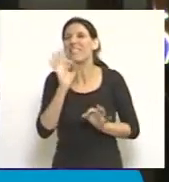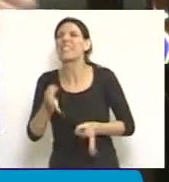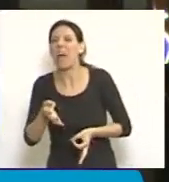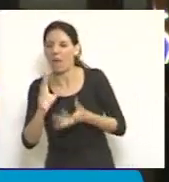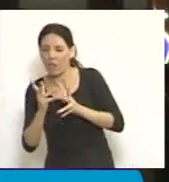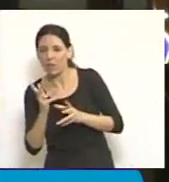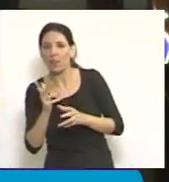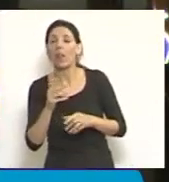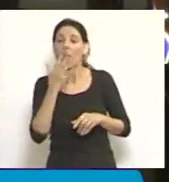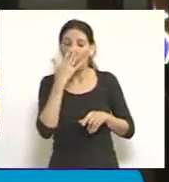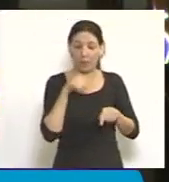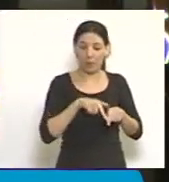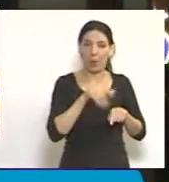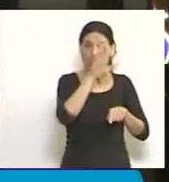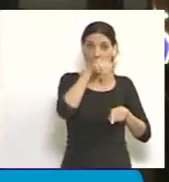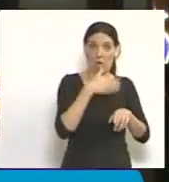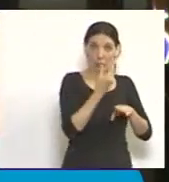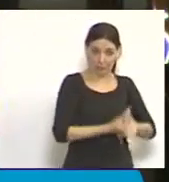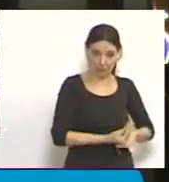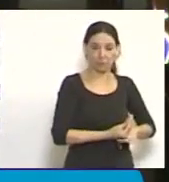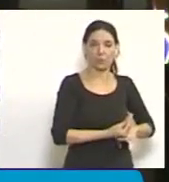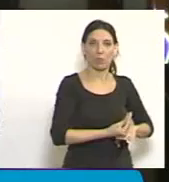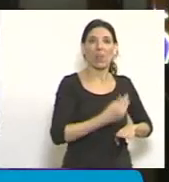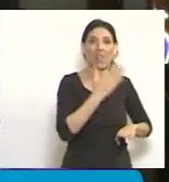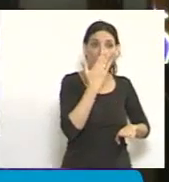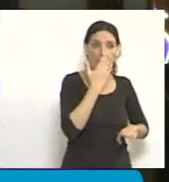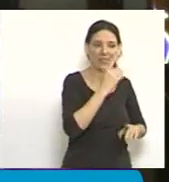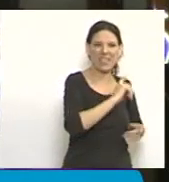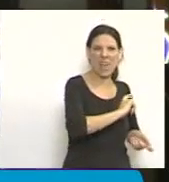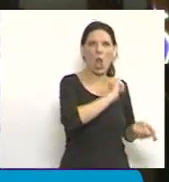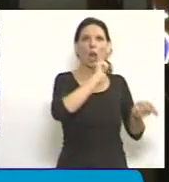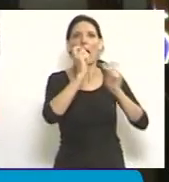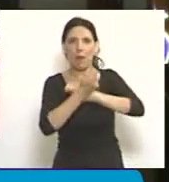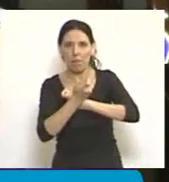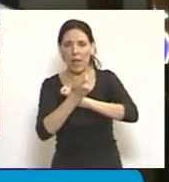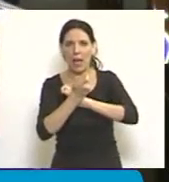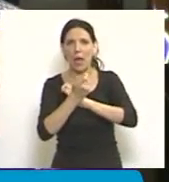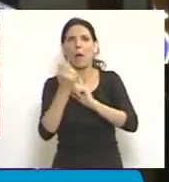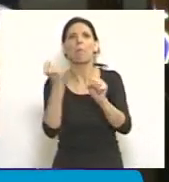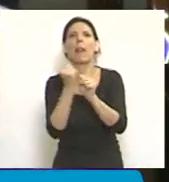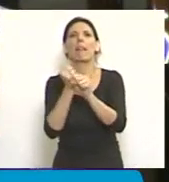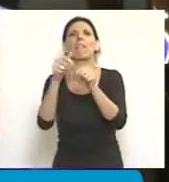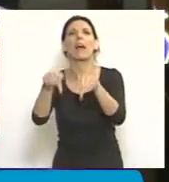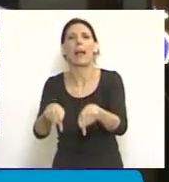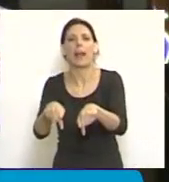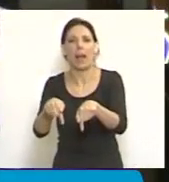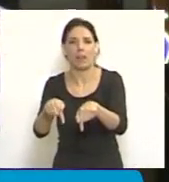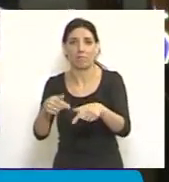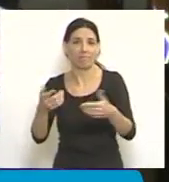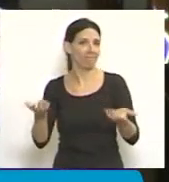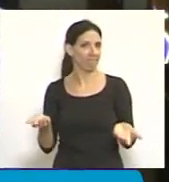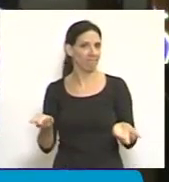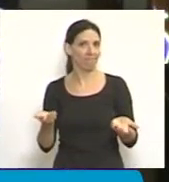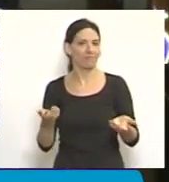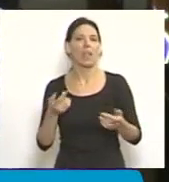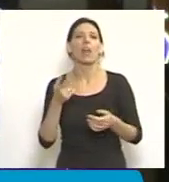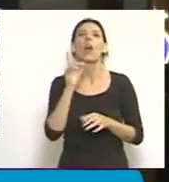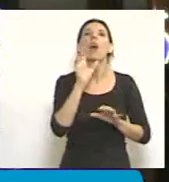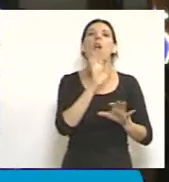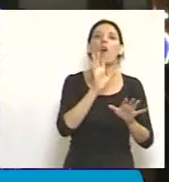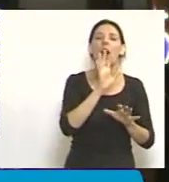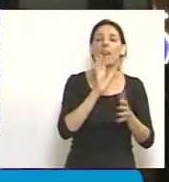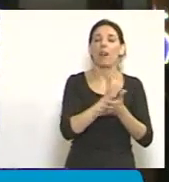República, en Formosa, en Misiones, en el Calafate, en Ushuaia. no se presenta nadie a concurso, lógicamente, salvo alguno